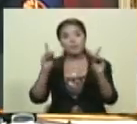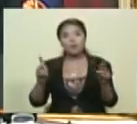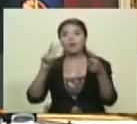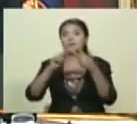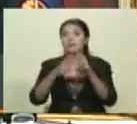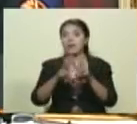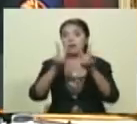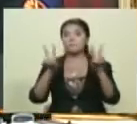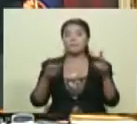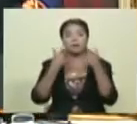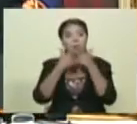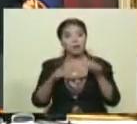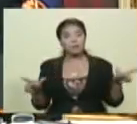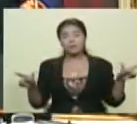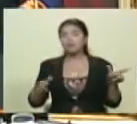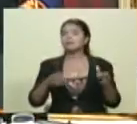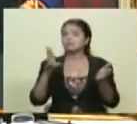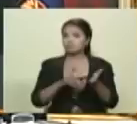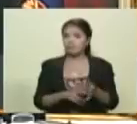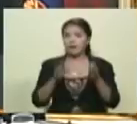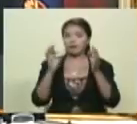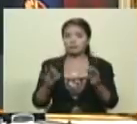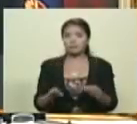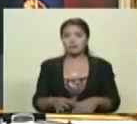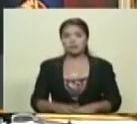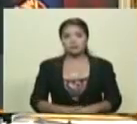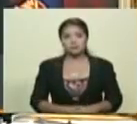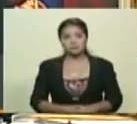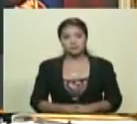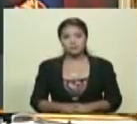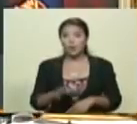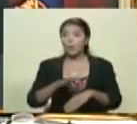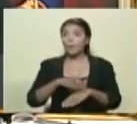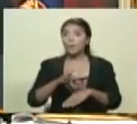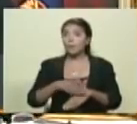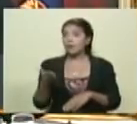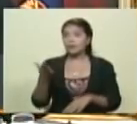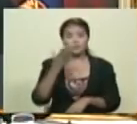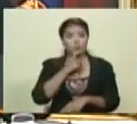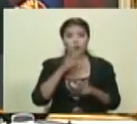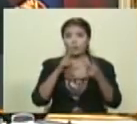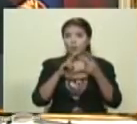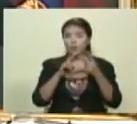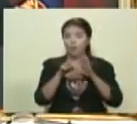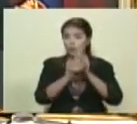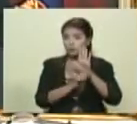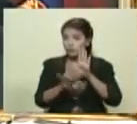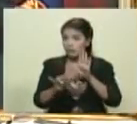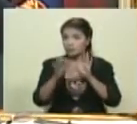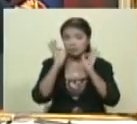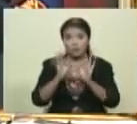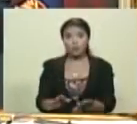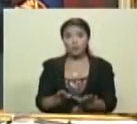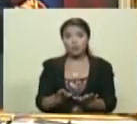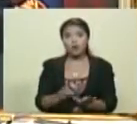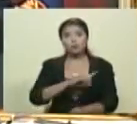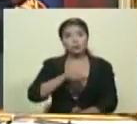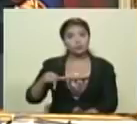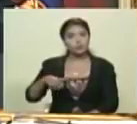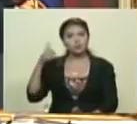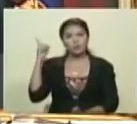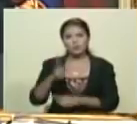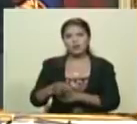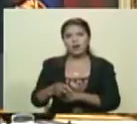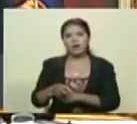y la libertad. Es la mayor garantía. Porque si no hubiera constituyente, quizás nos hubieran obligado a